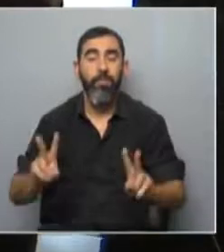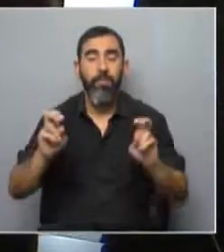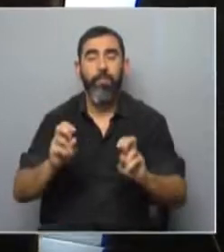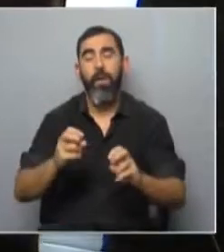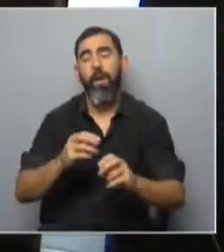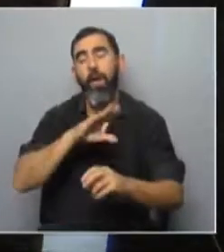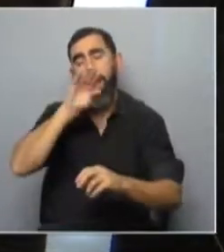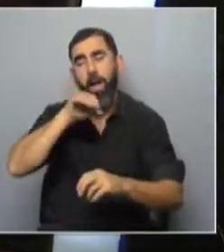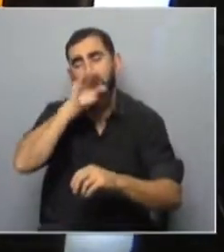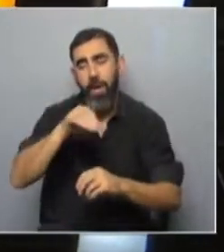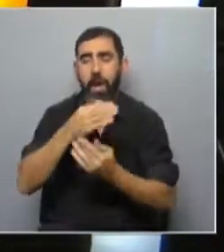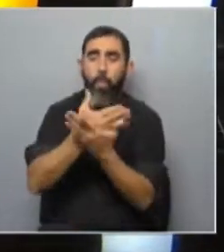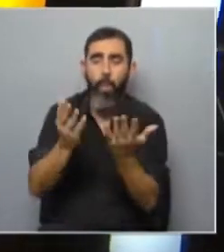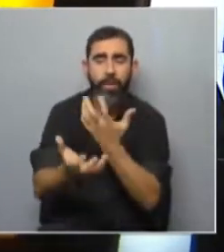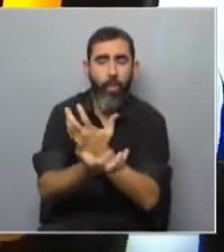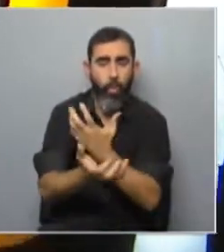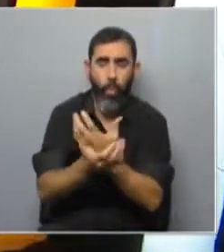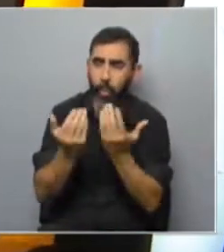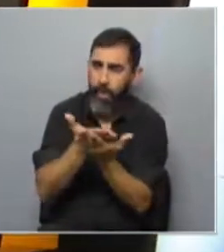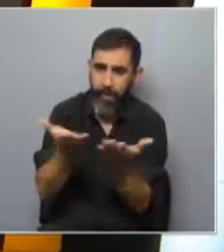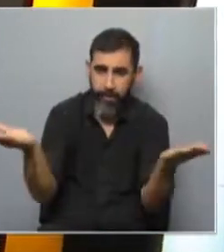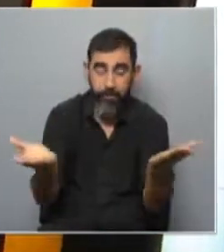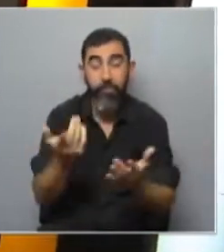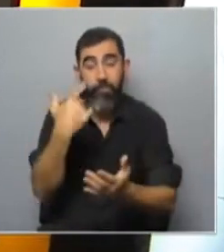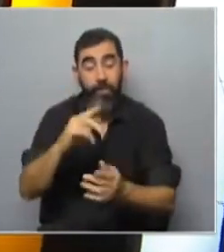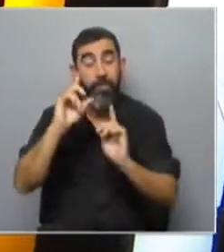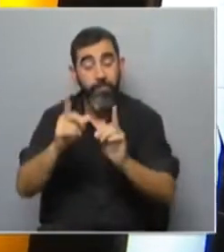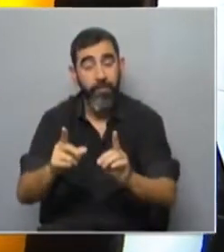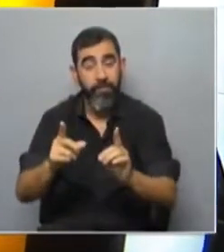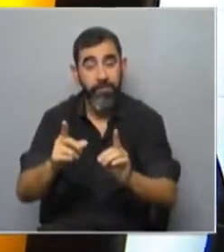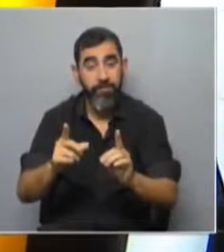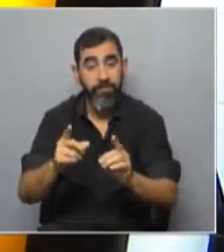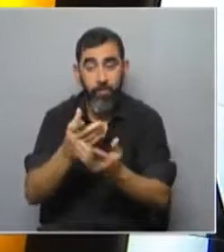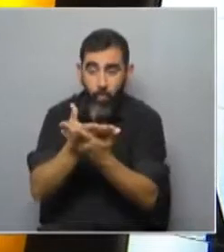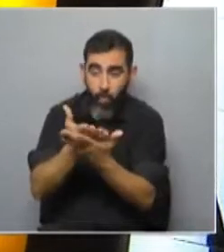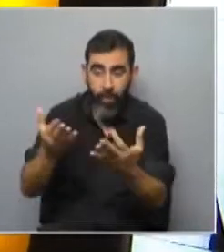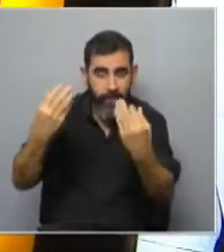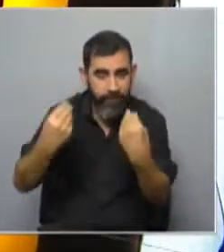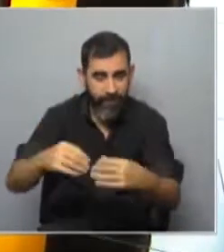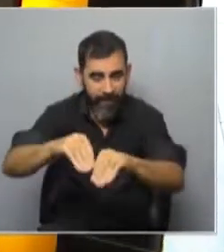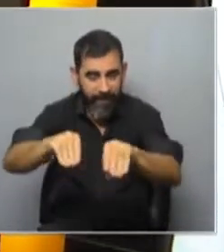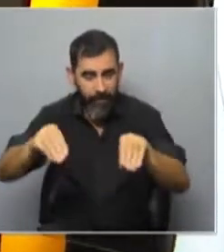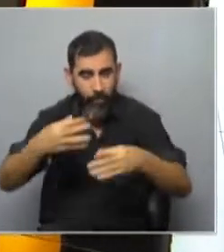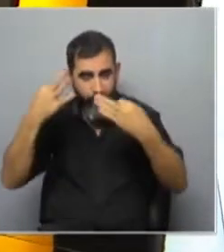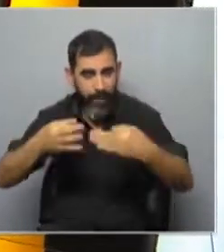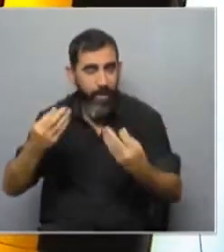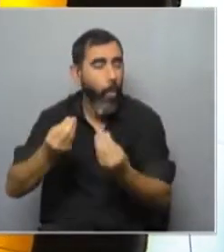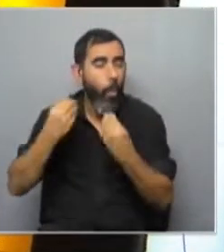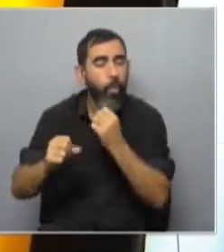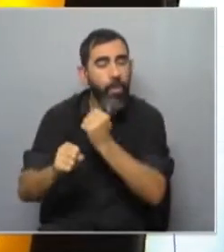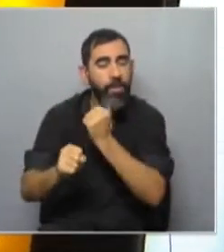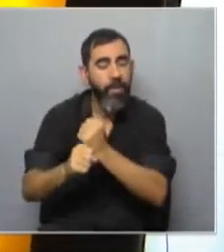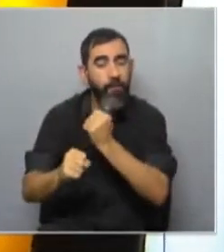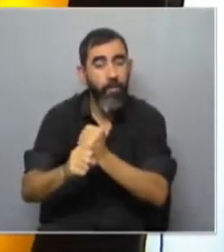Exhibir las piezas, como cuando ustedes abren la colección, y otra cosa es mostrar en terreno, en territorio, cómo es ese trabajo